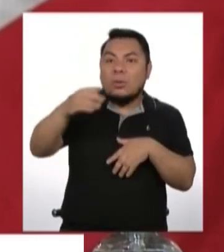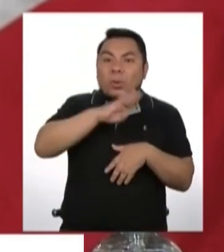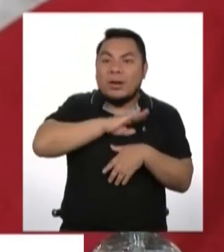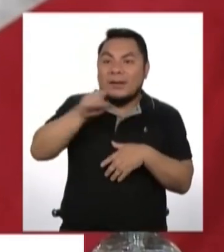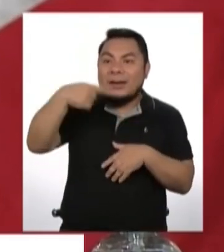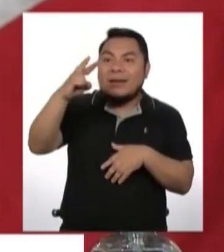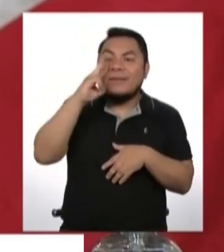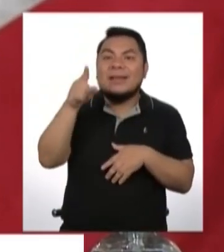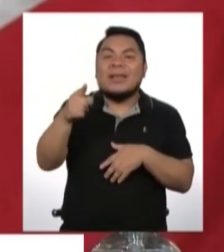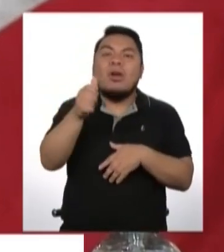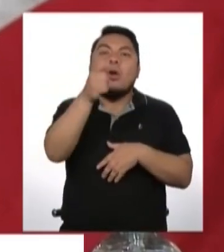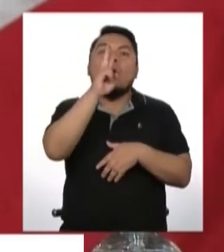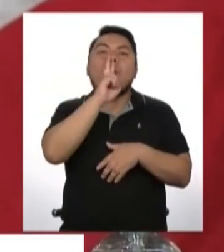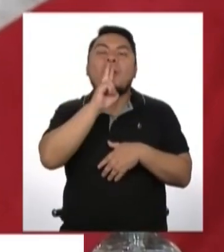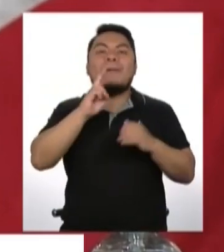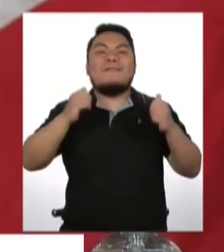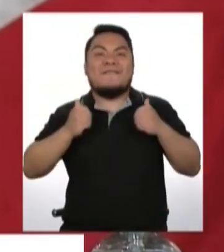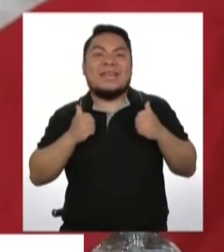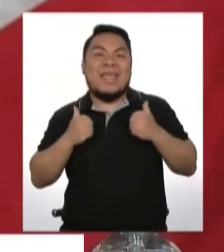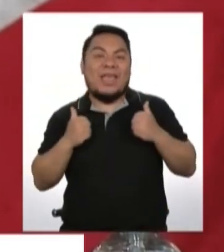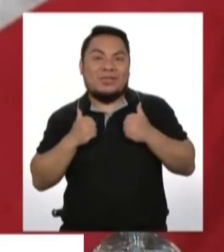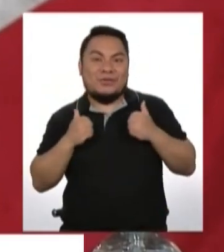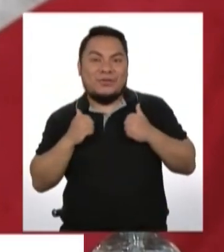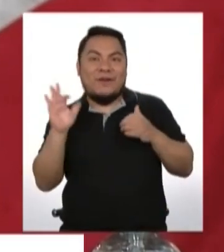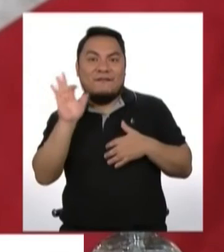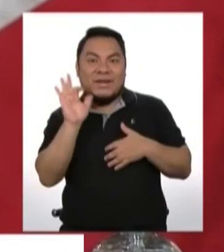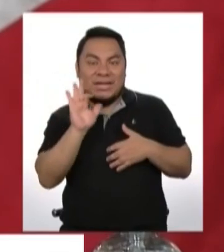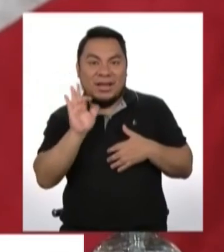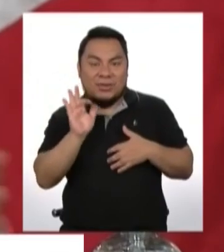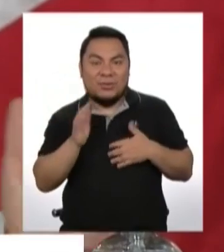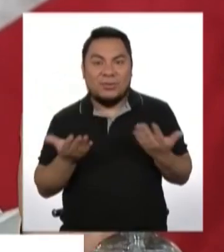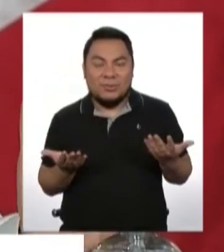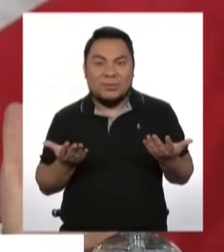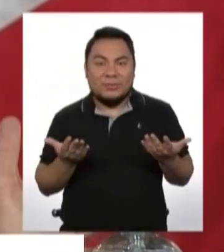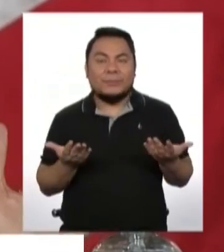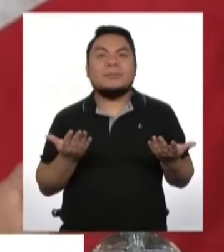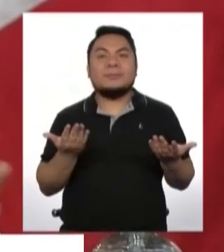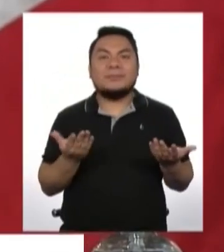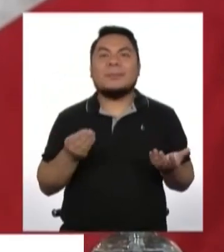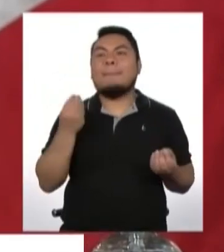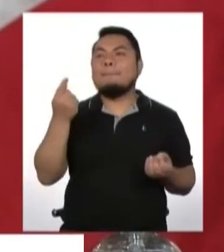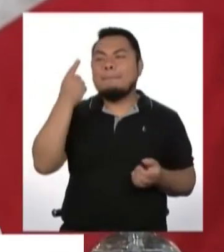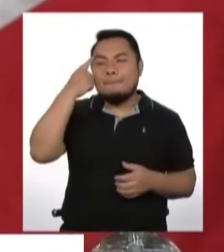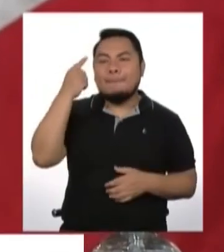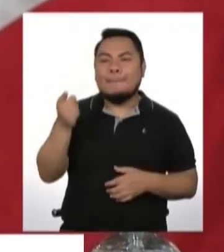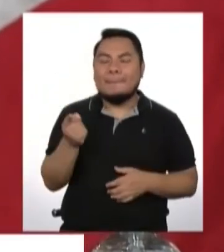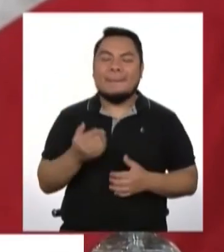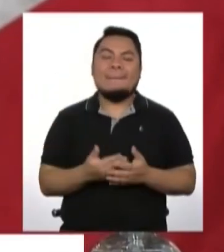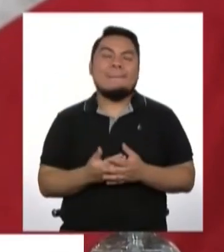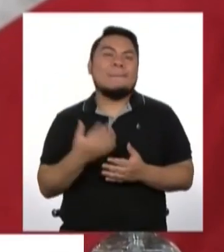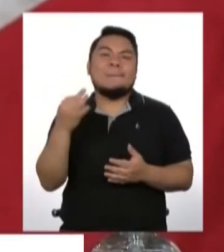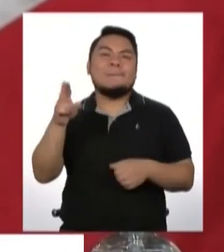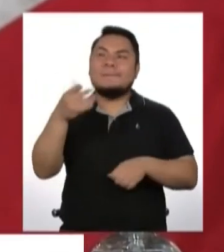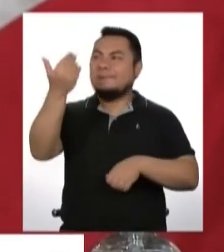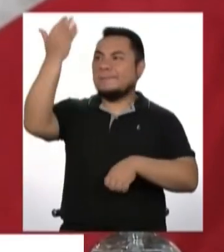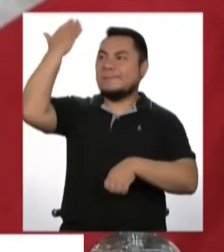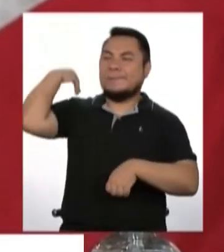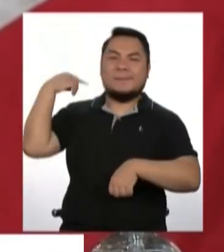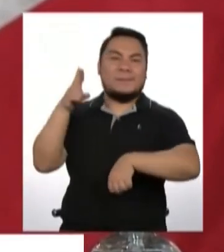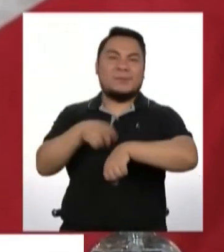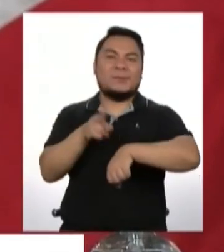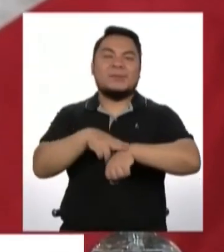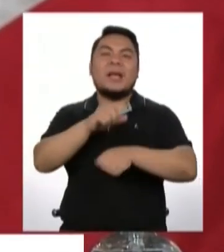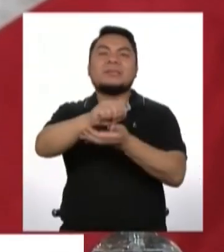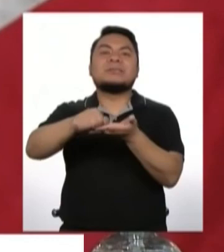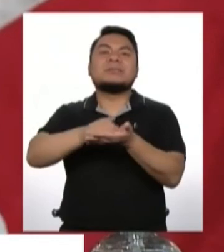2 días, como ustedes saben perfectamente, en una situación ordinaria, normal, eran días